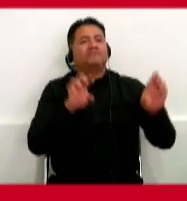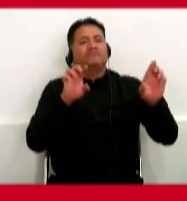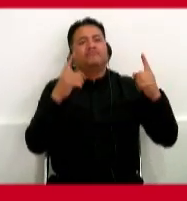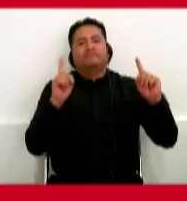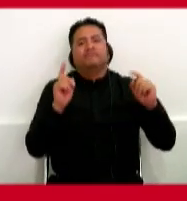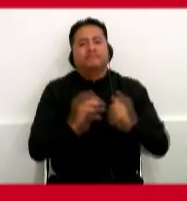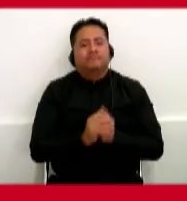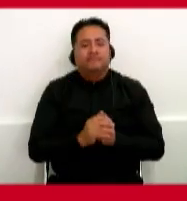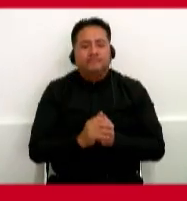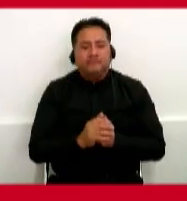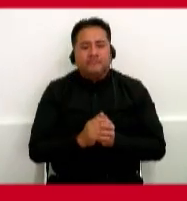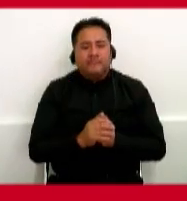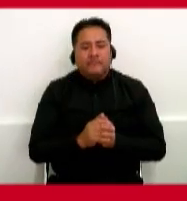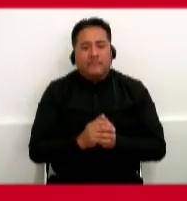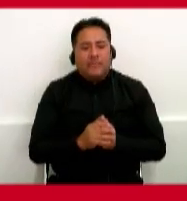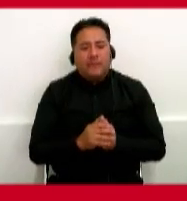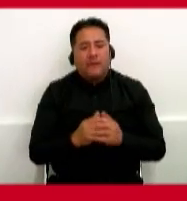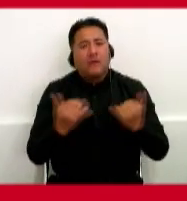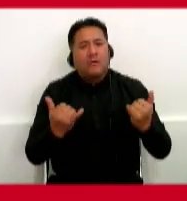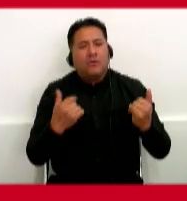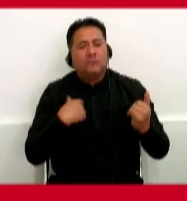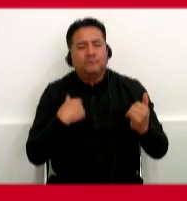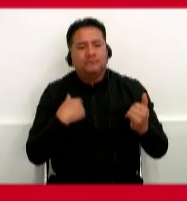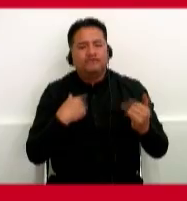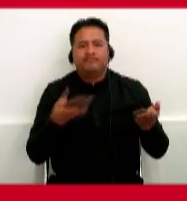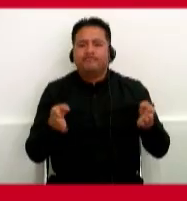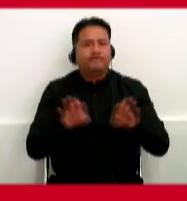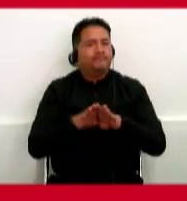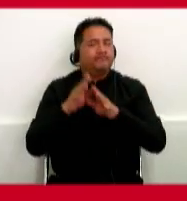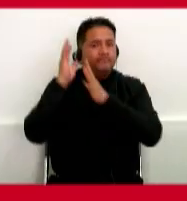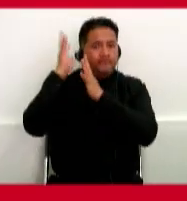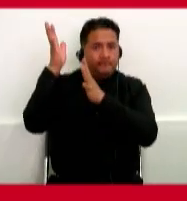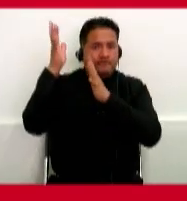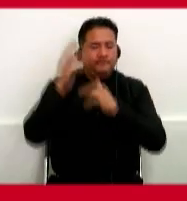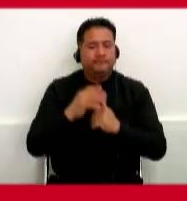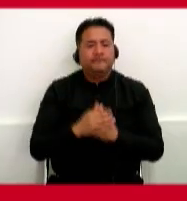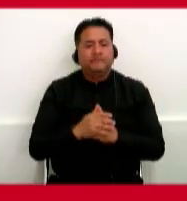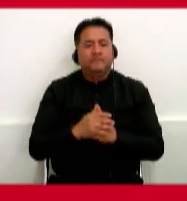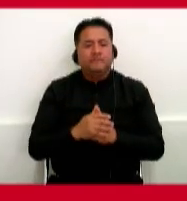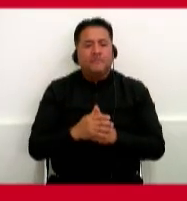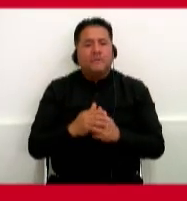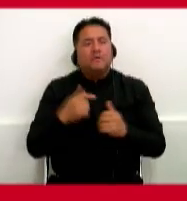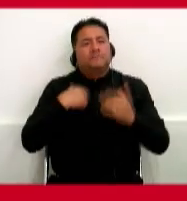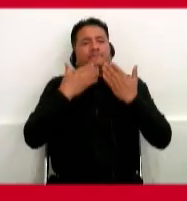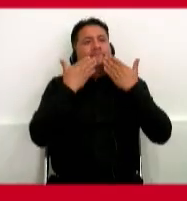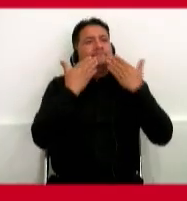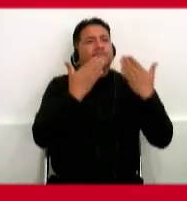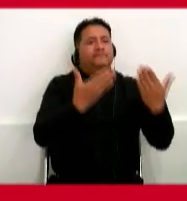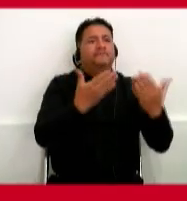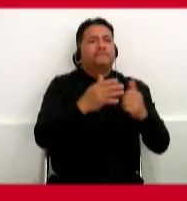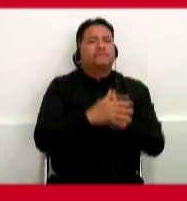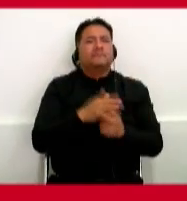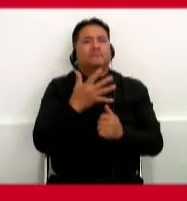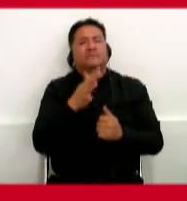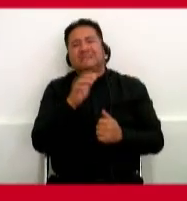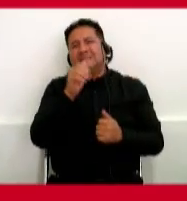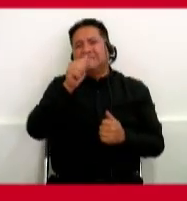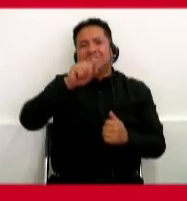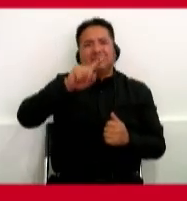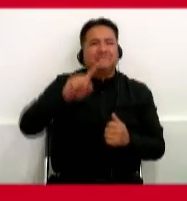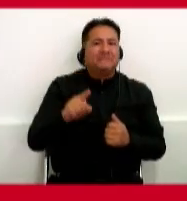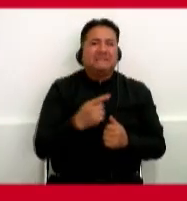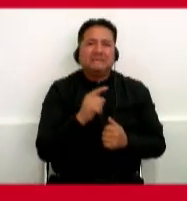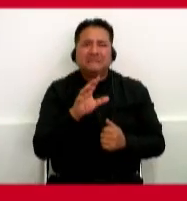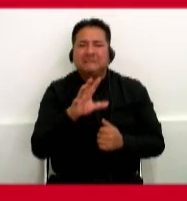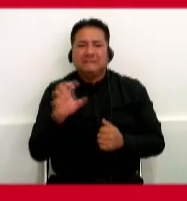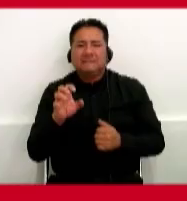Quiero cerrar mi presentación dándole agradecimiento a los 10.500 personas que laboramos